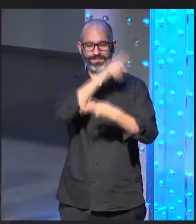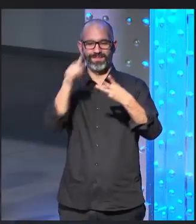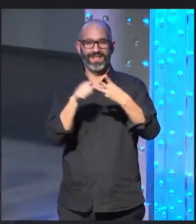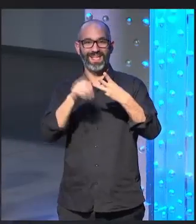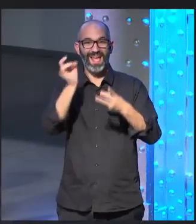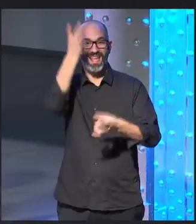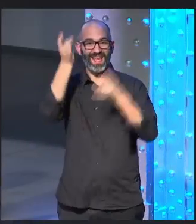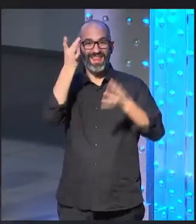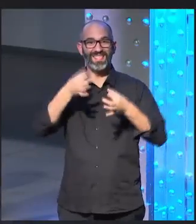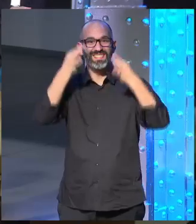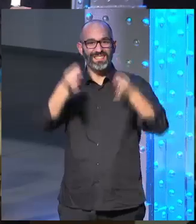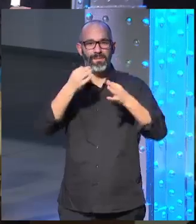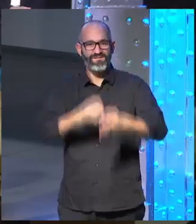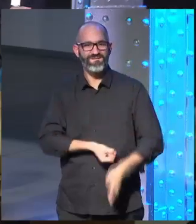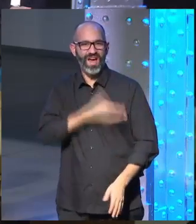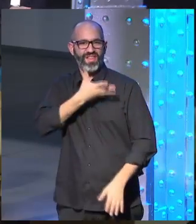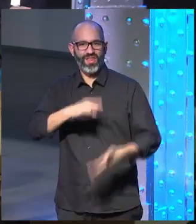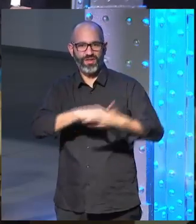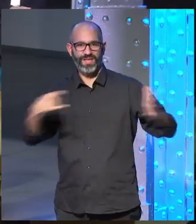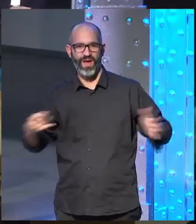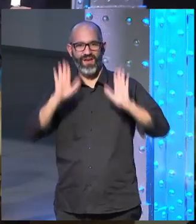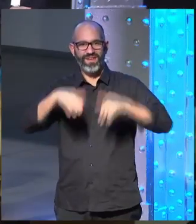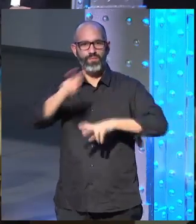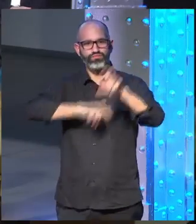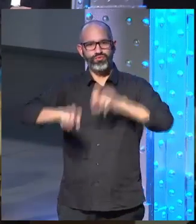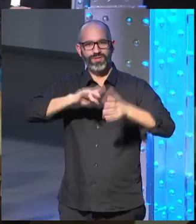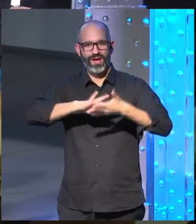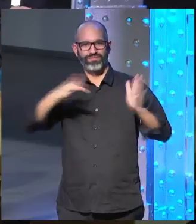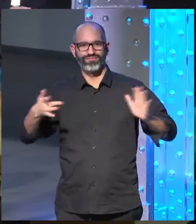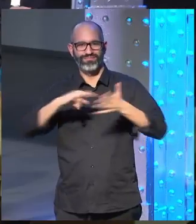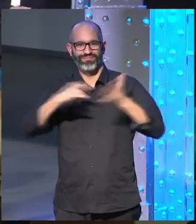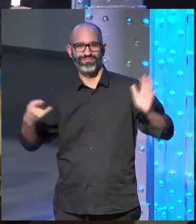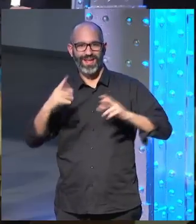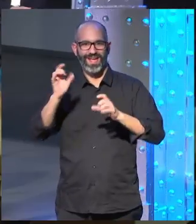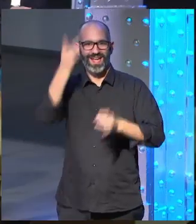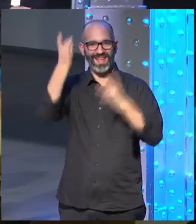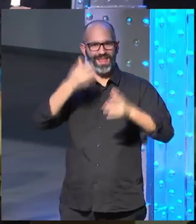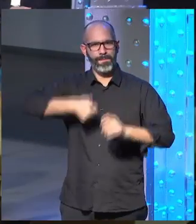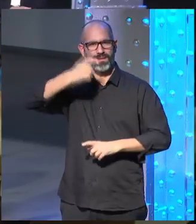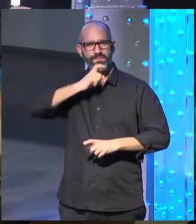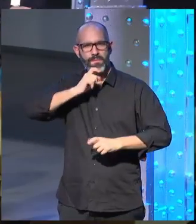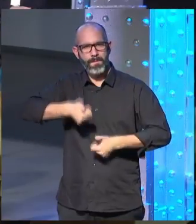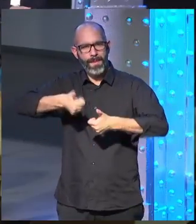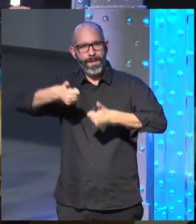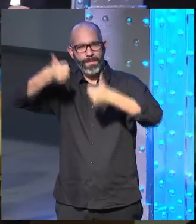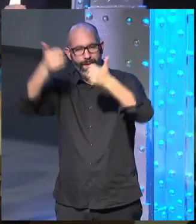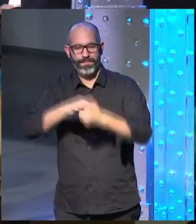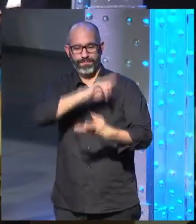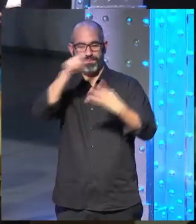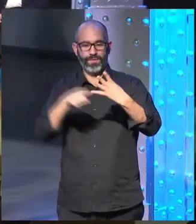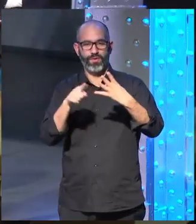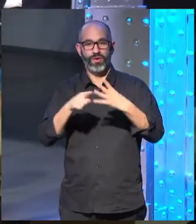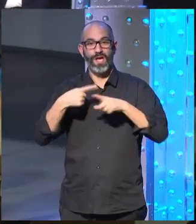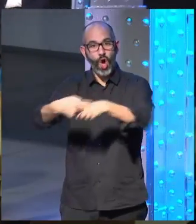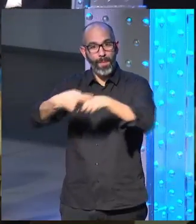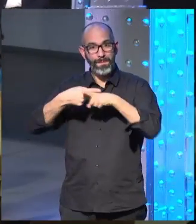son simples. La fascinación por la tecnología lleva a buscar ideas cada vez más complejas. Cuatro, compartir las ideas